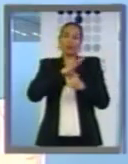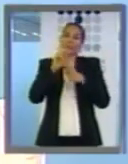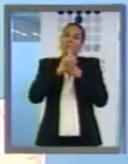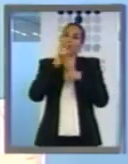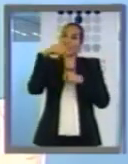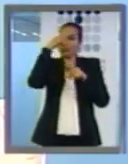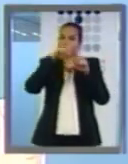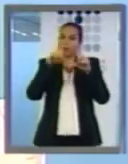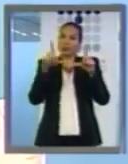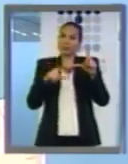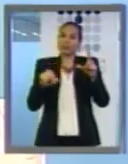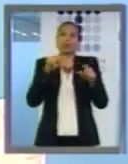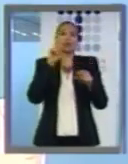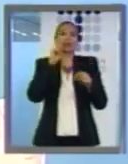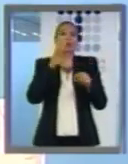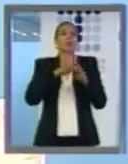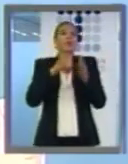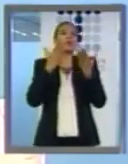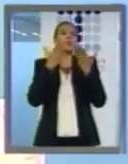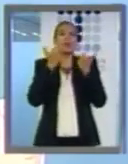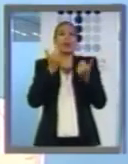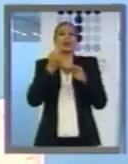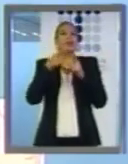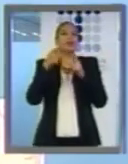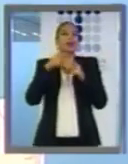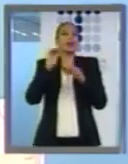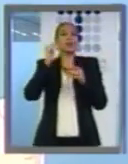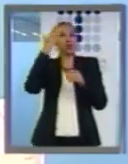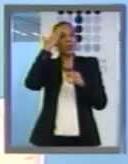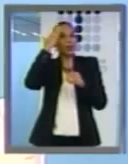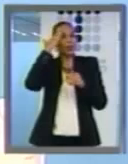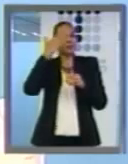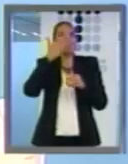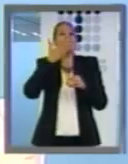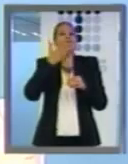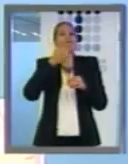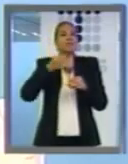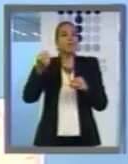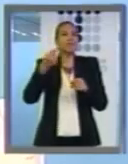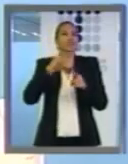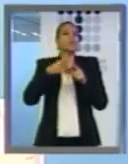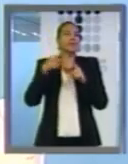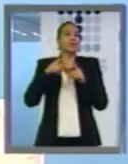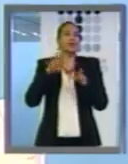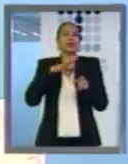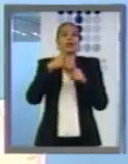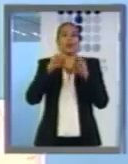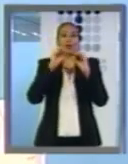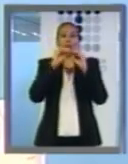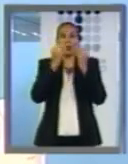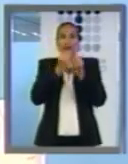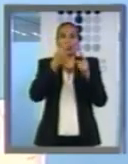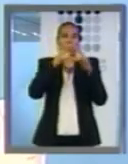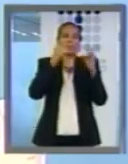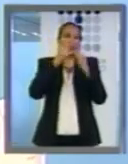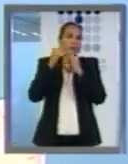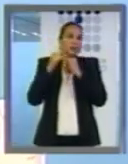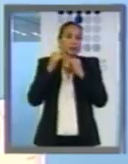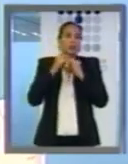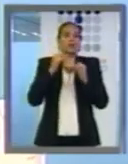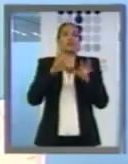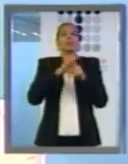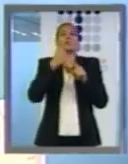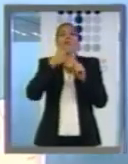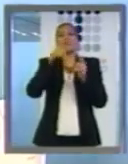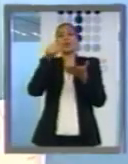en México bien documentado de capacidades tanto de los órganos garantes, principalmente a nivel